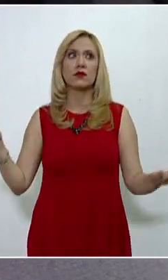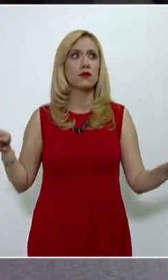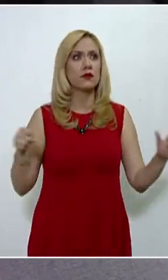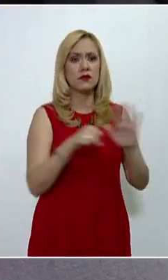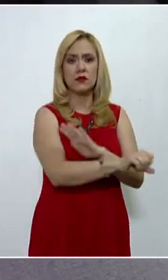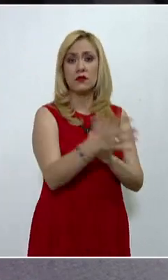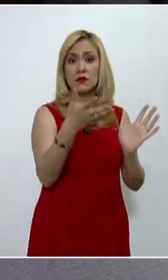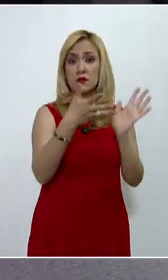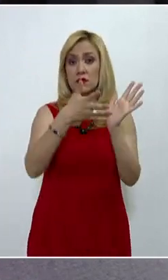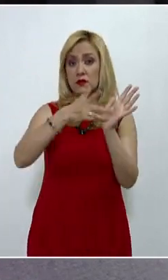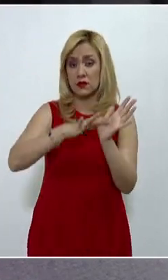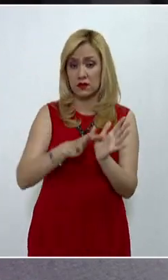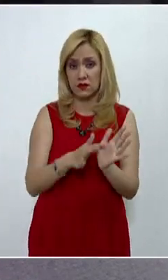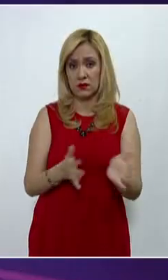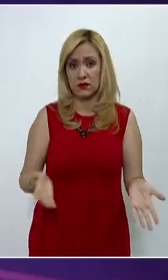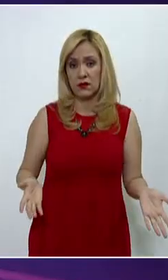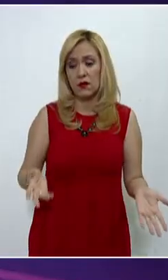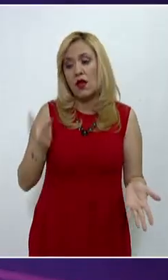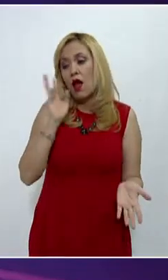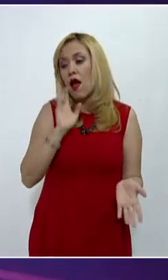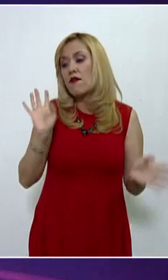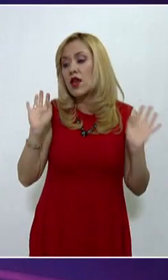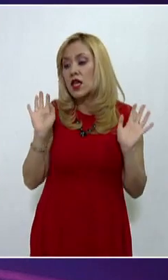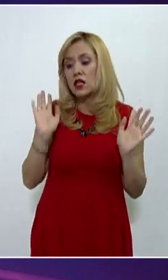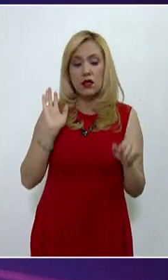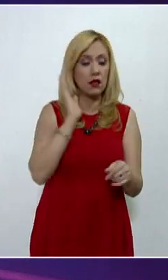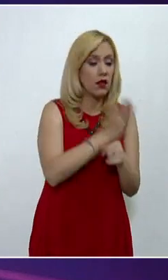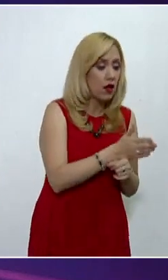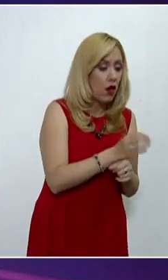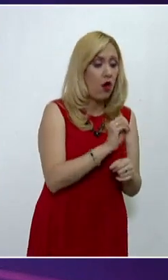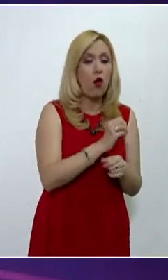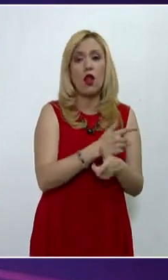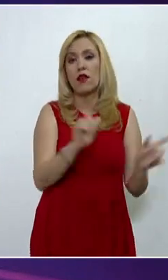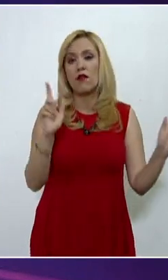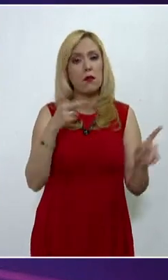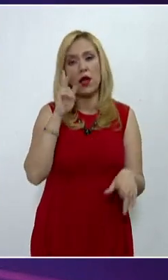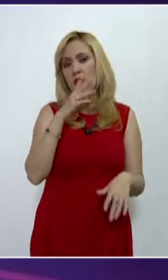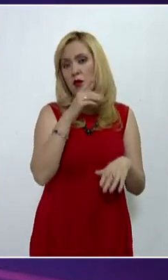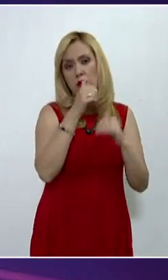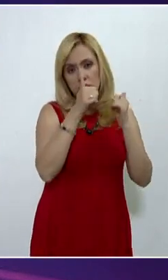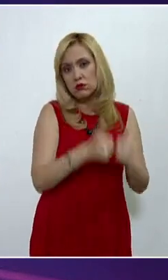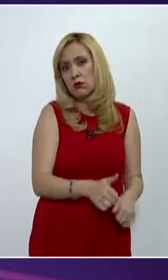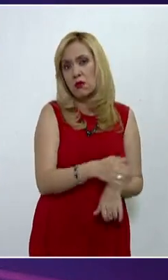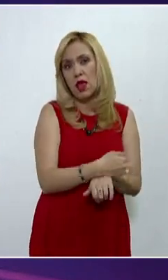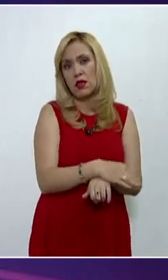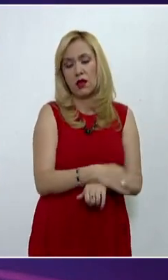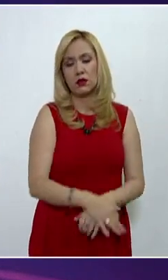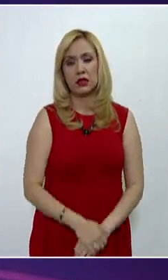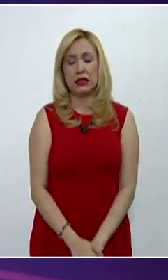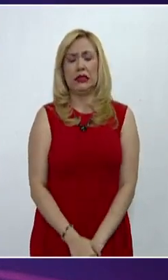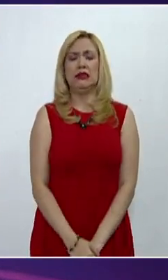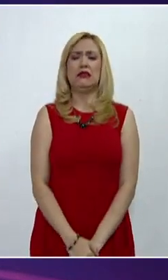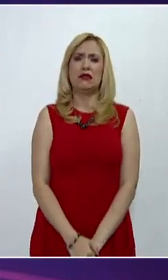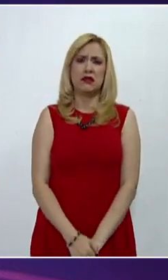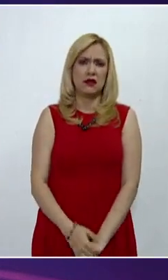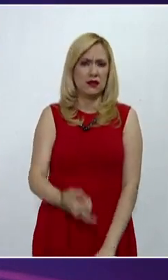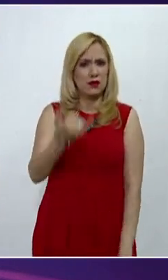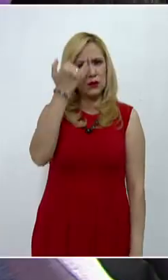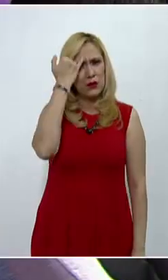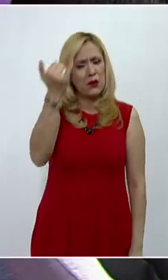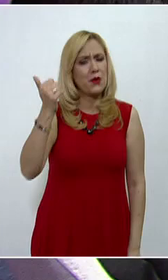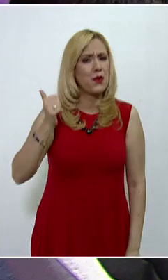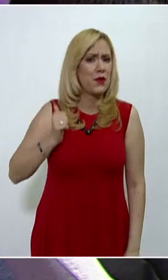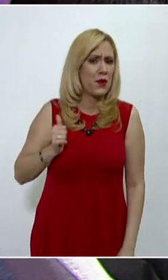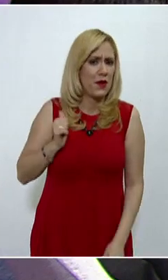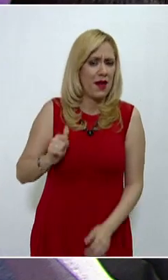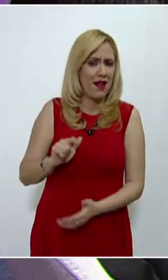también detenido. Ya veremos si te dicto sentencia condenatoria o no, pero te detengo también para procesarte. Esa era la idea central